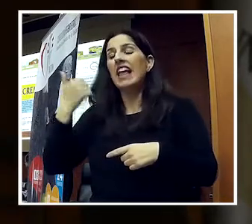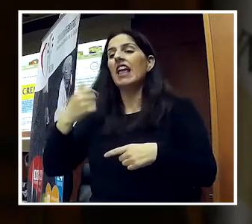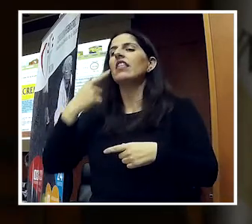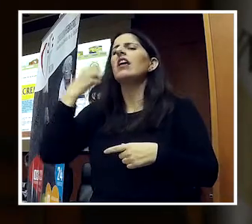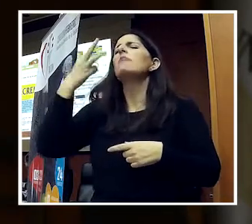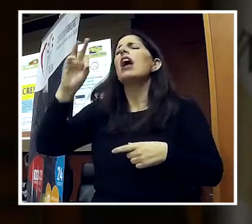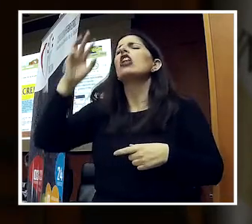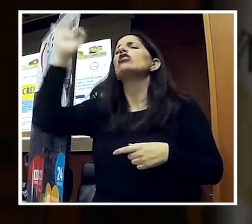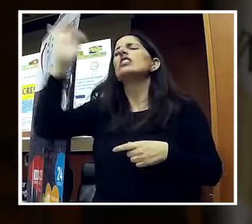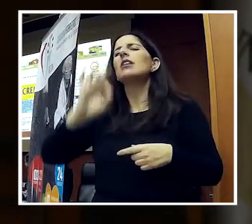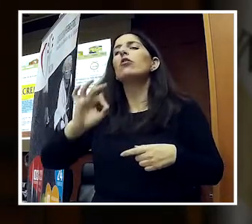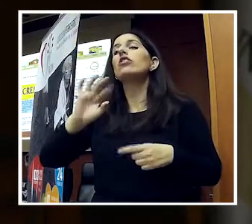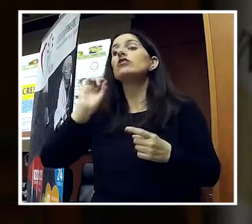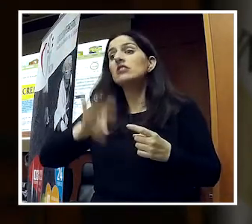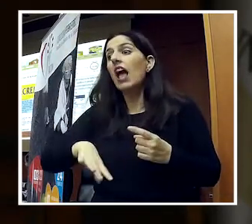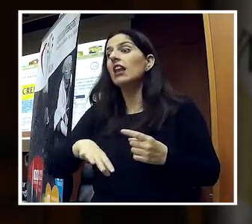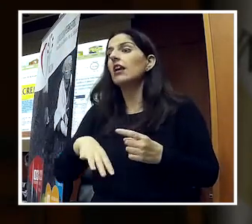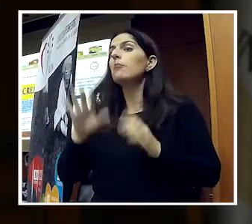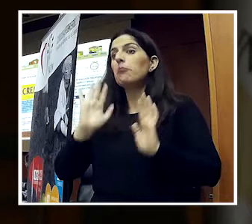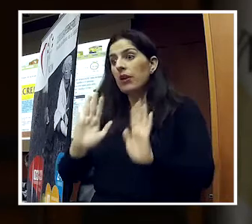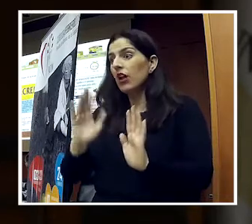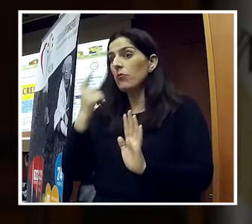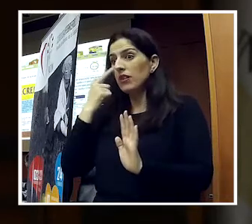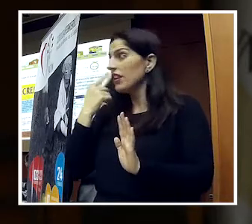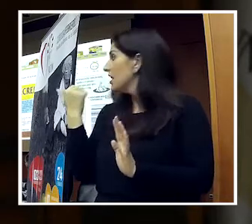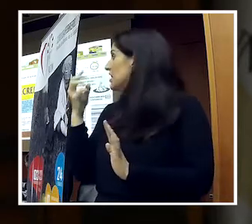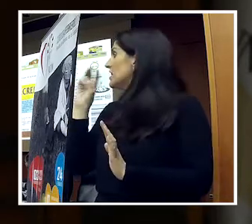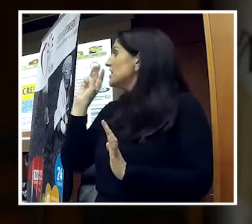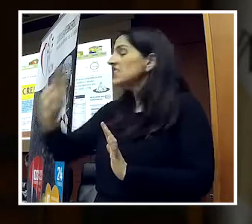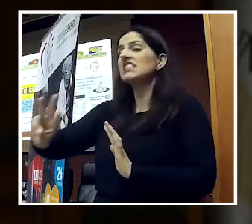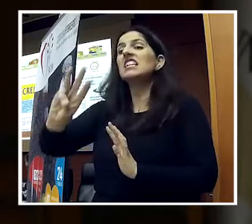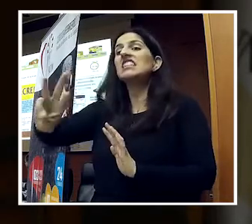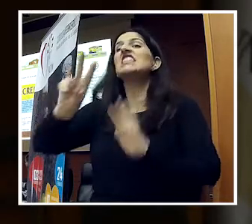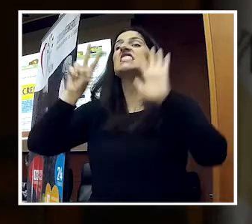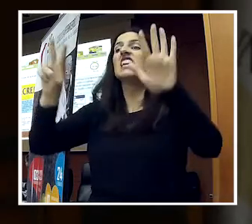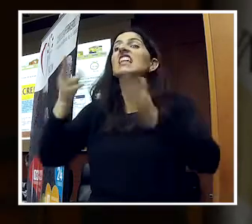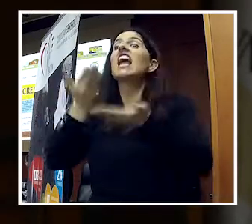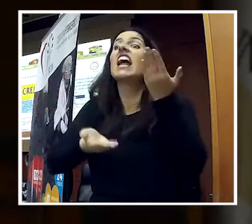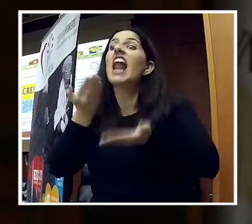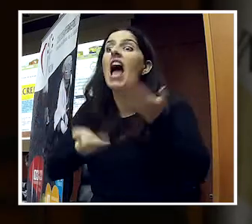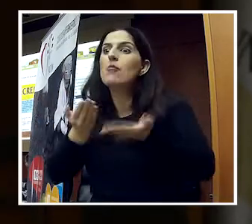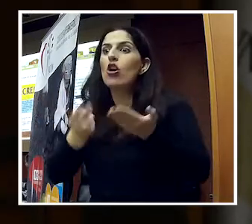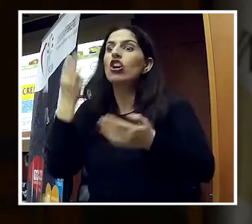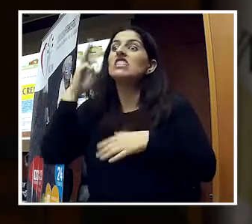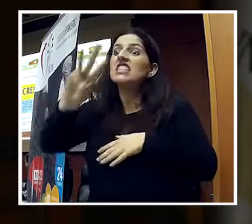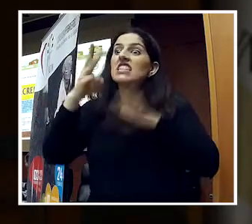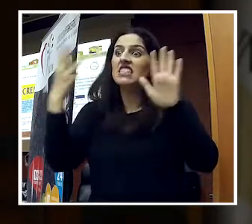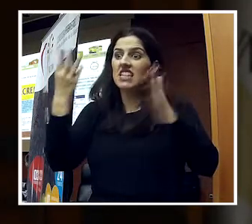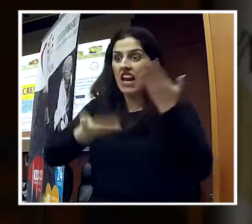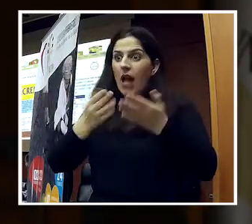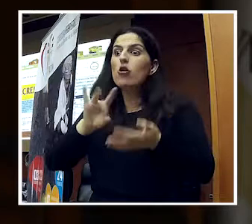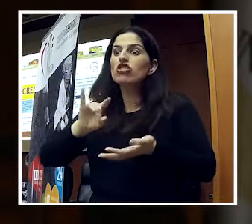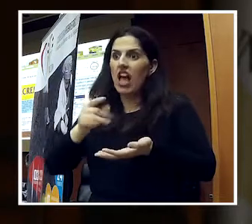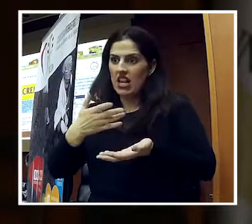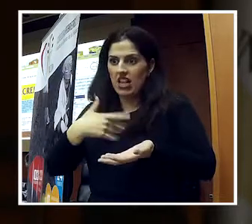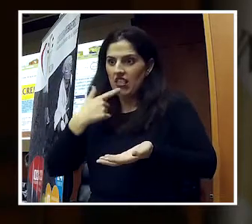del 30% de sal que de lo que tenía previamente, fijaros cómo tiene 37 gramos de sal por 100 gramos de producto. Siguen siendo